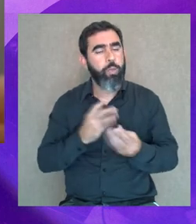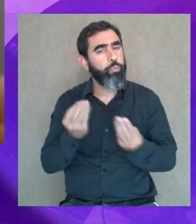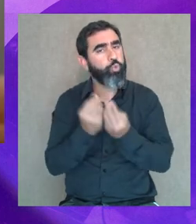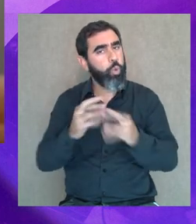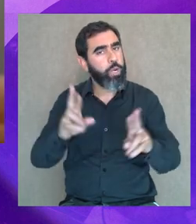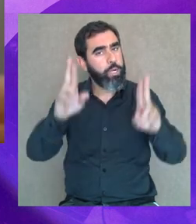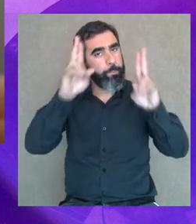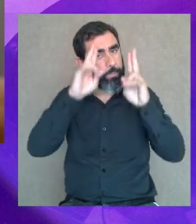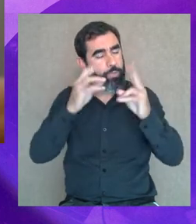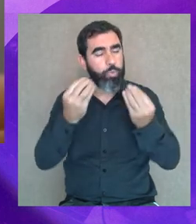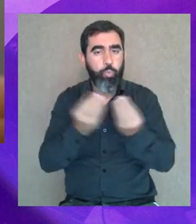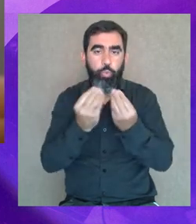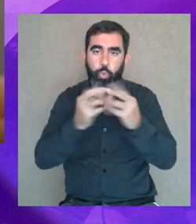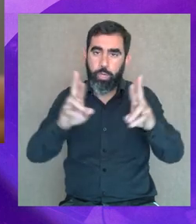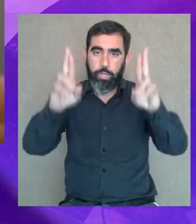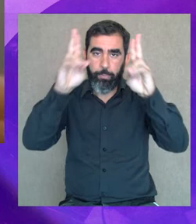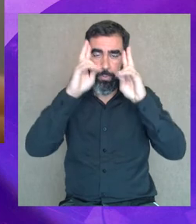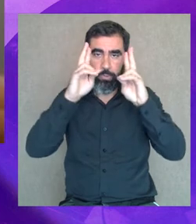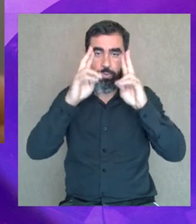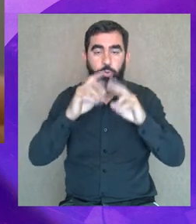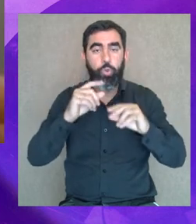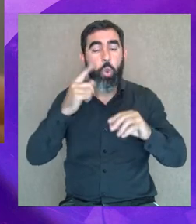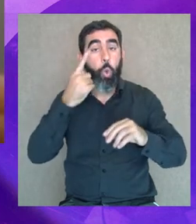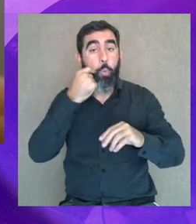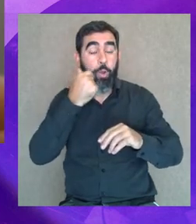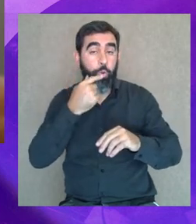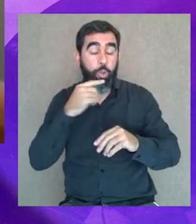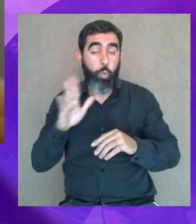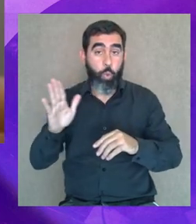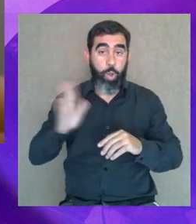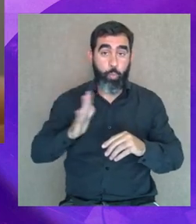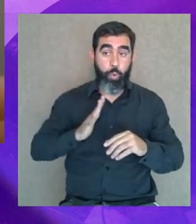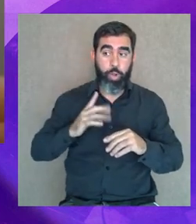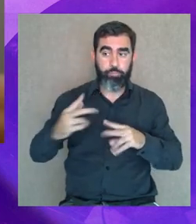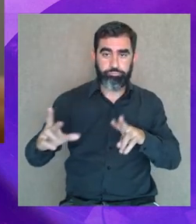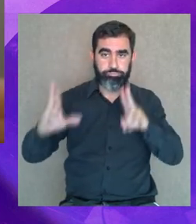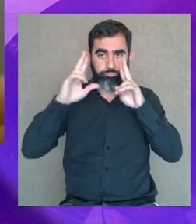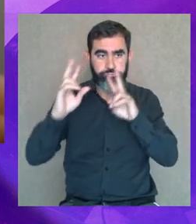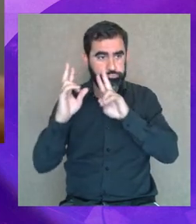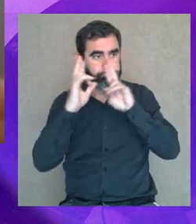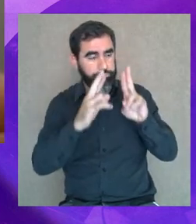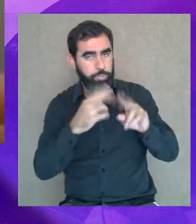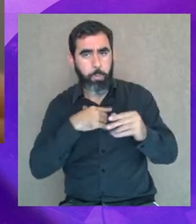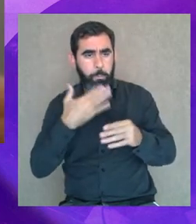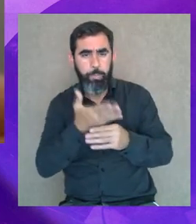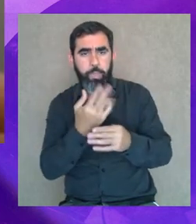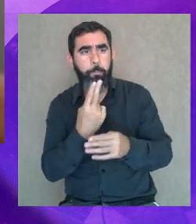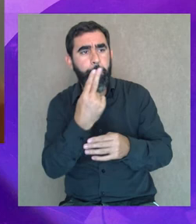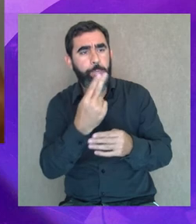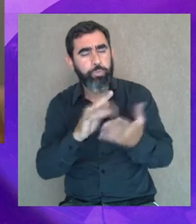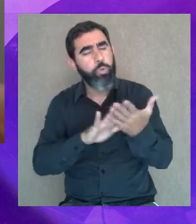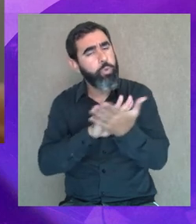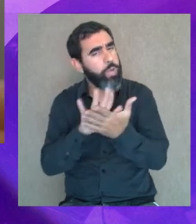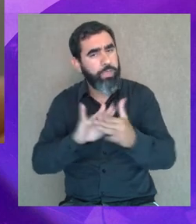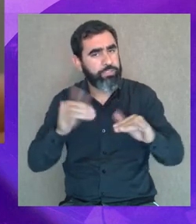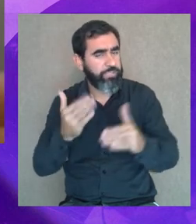muy respetuoso es súper respetuoso los chicos varones con las chicas o sea ya no hay que pedir ningún permiso